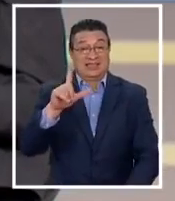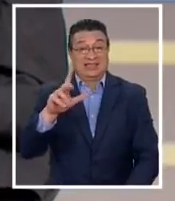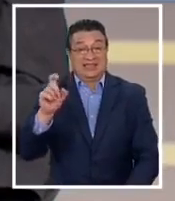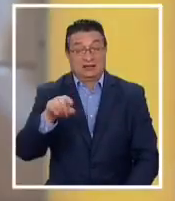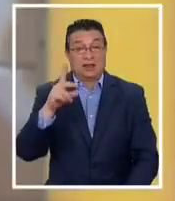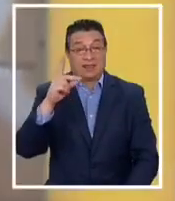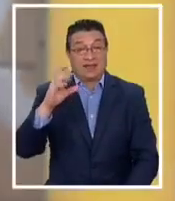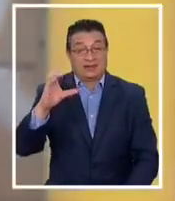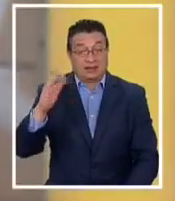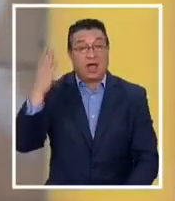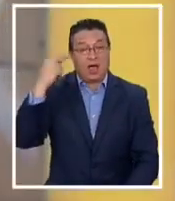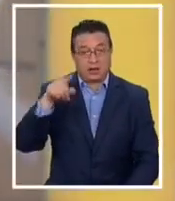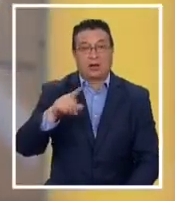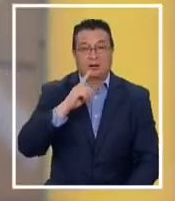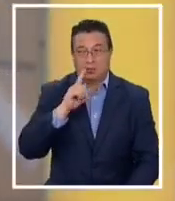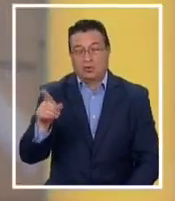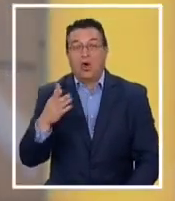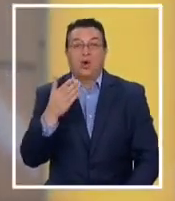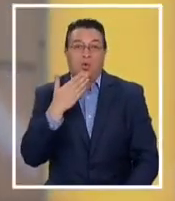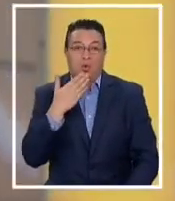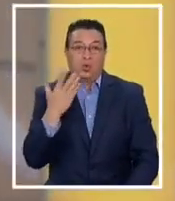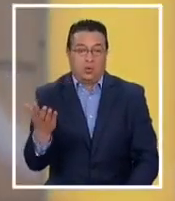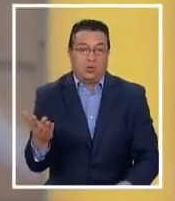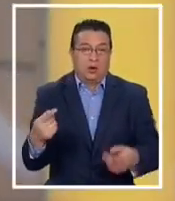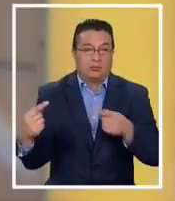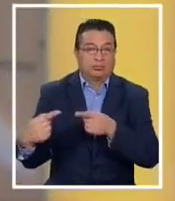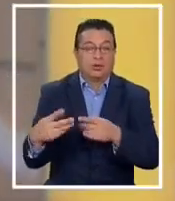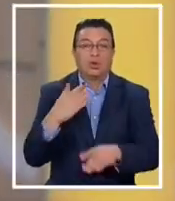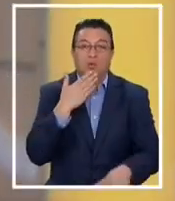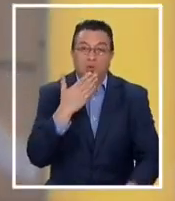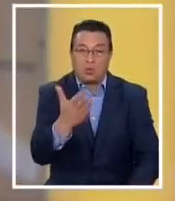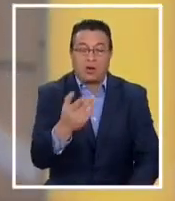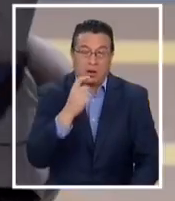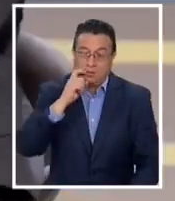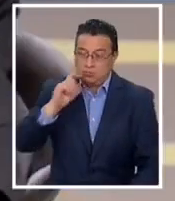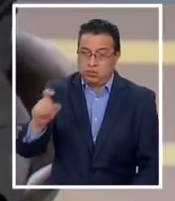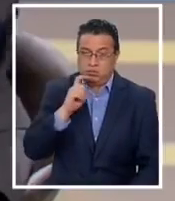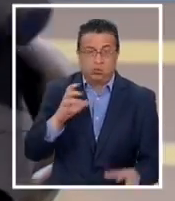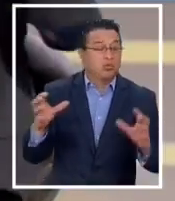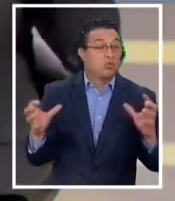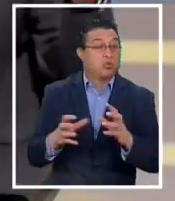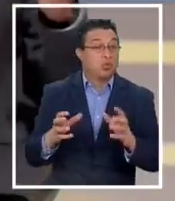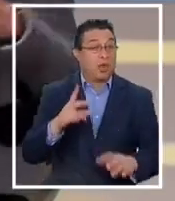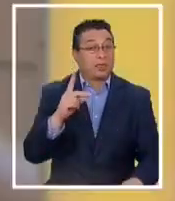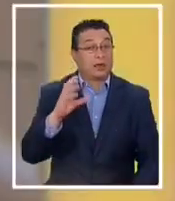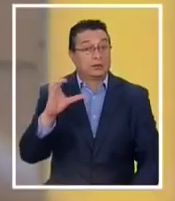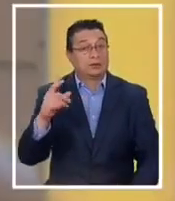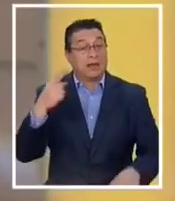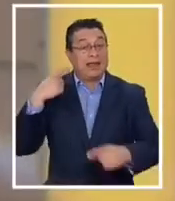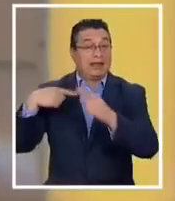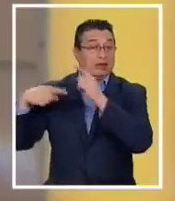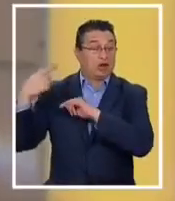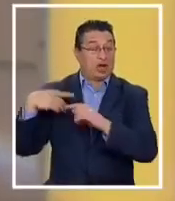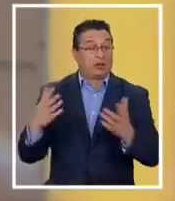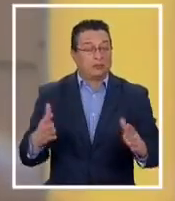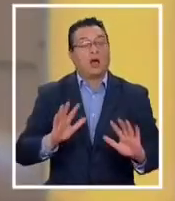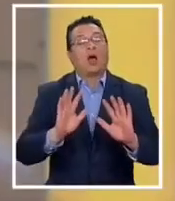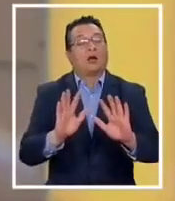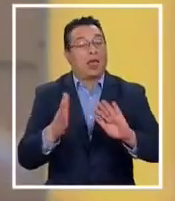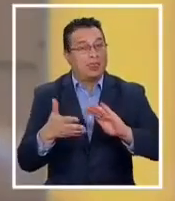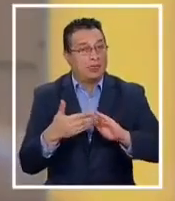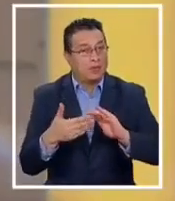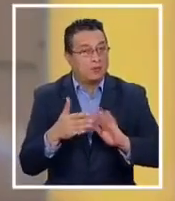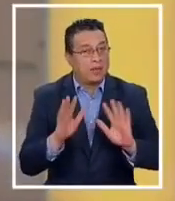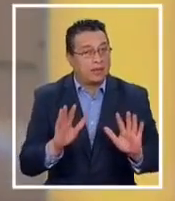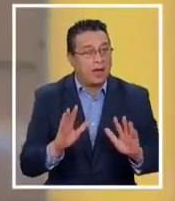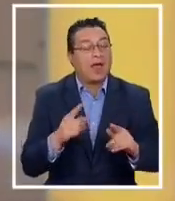se hace un papel que muchos pueden decir bueno pero son los amos de la nasa pero disco críticas dura actuales no se oiga discúlpeme una